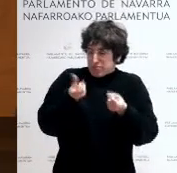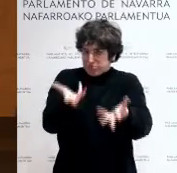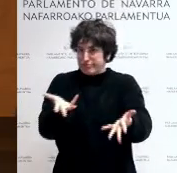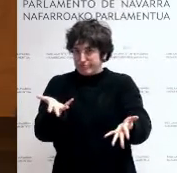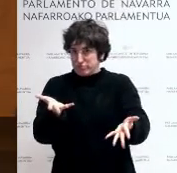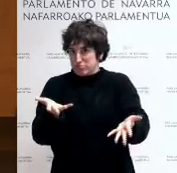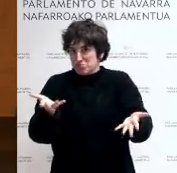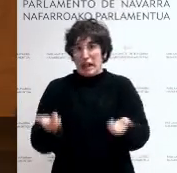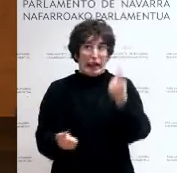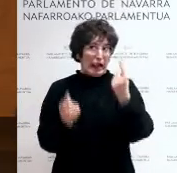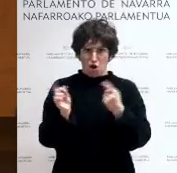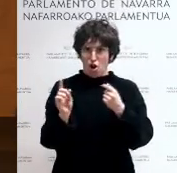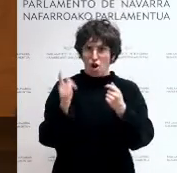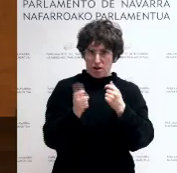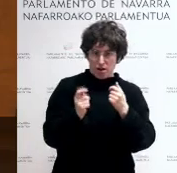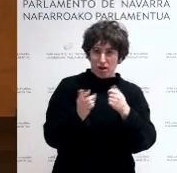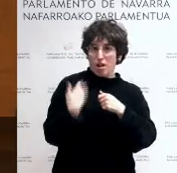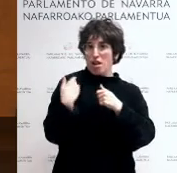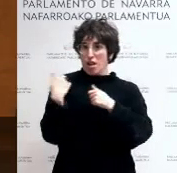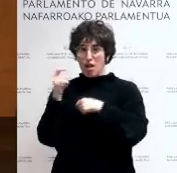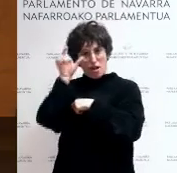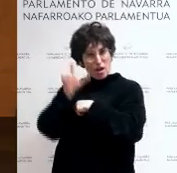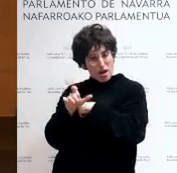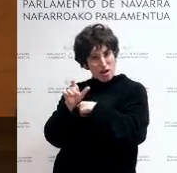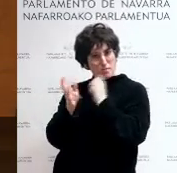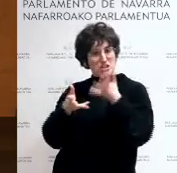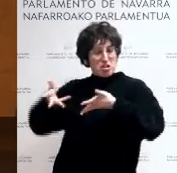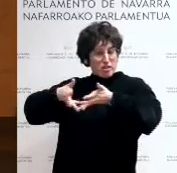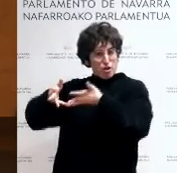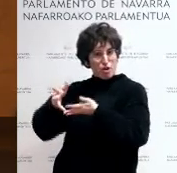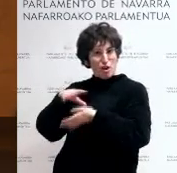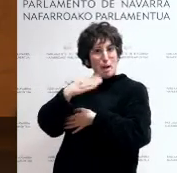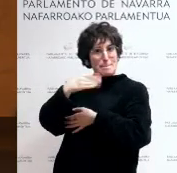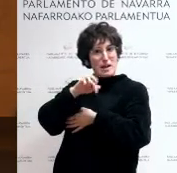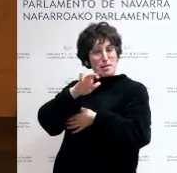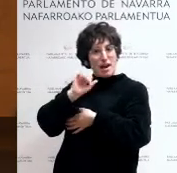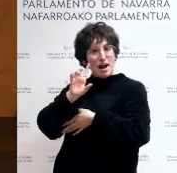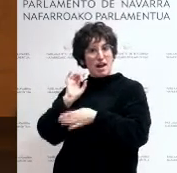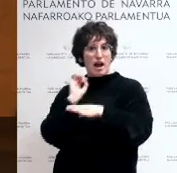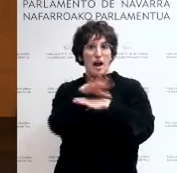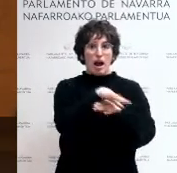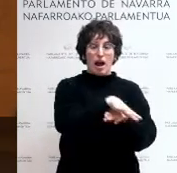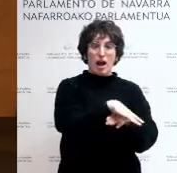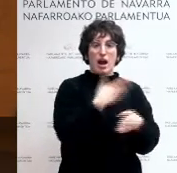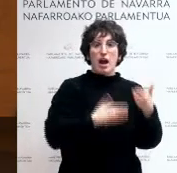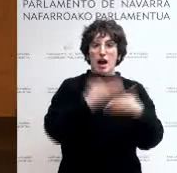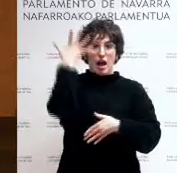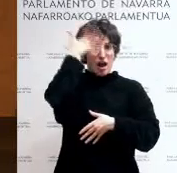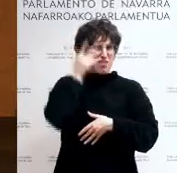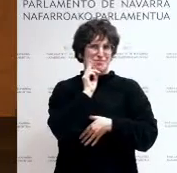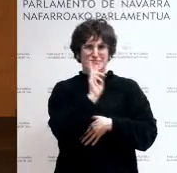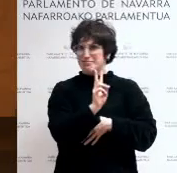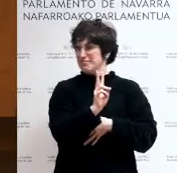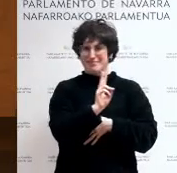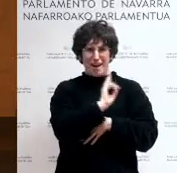días, una ciudadana de nombre Bárbara escribía en cartas al director de Diade de Navarra y calificaba de inconcebible que